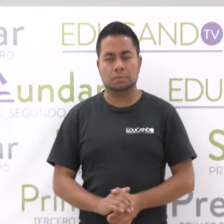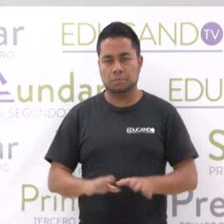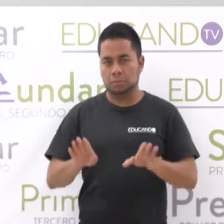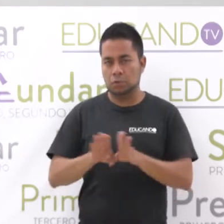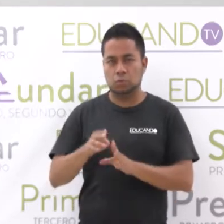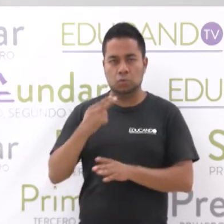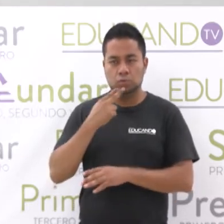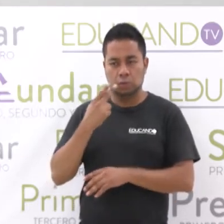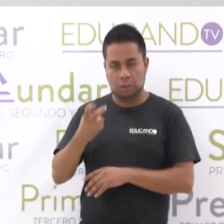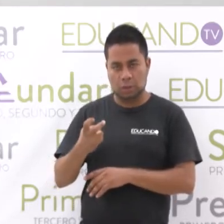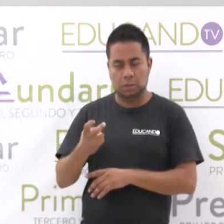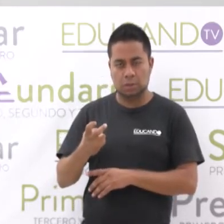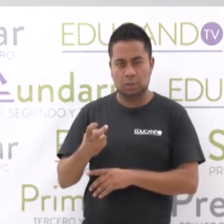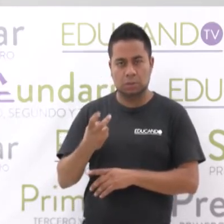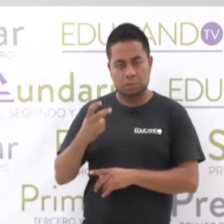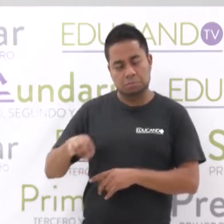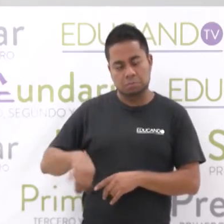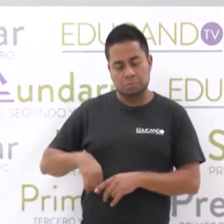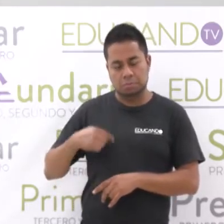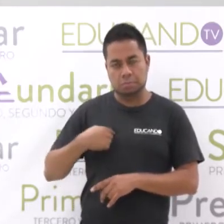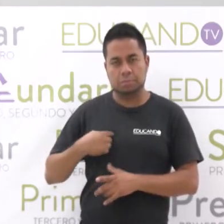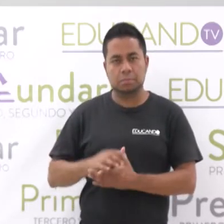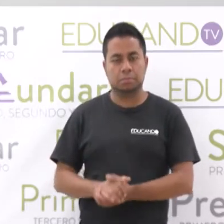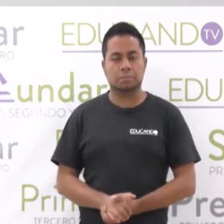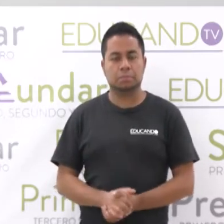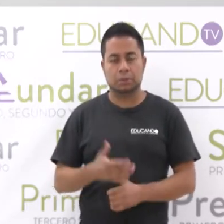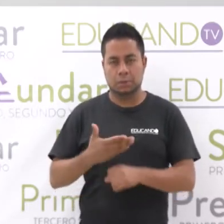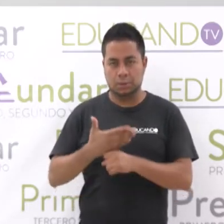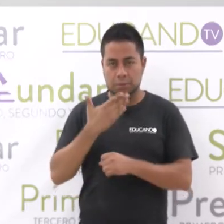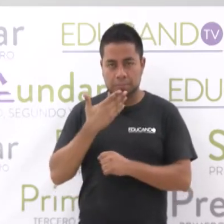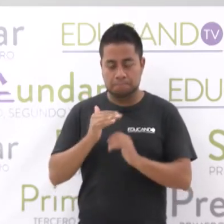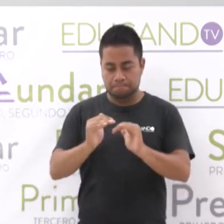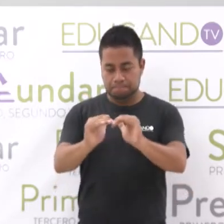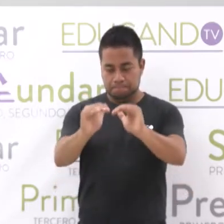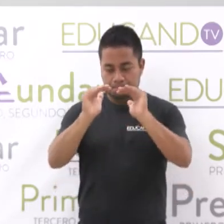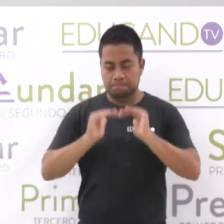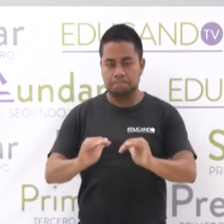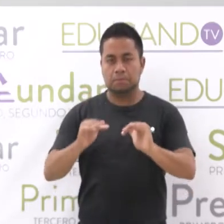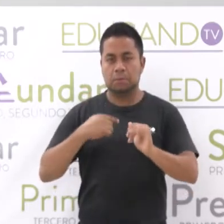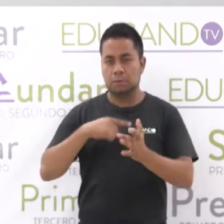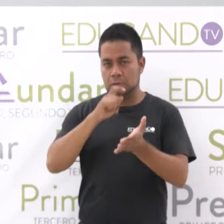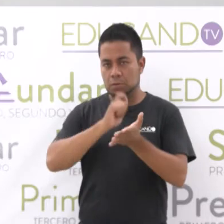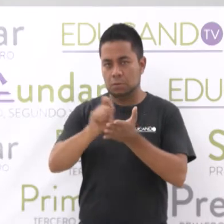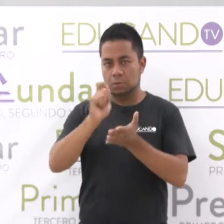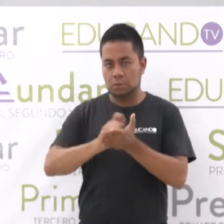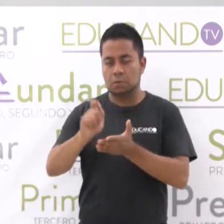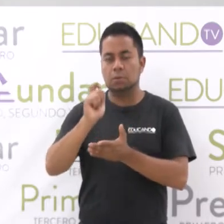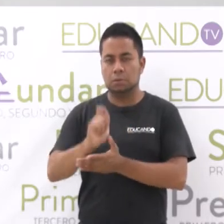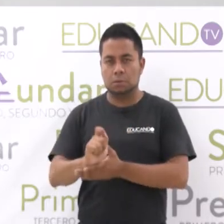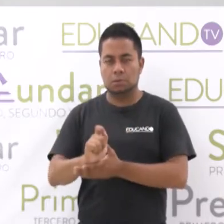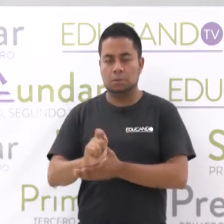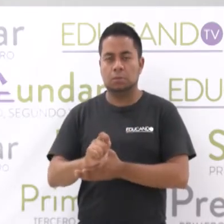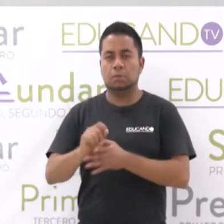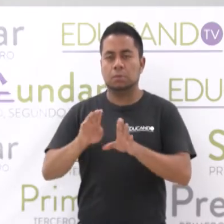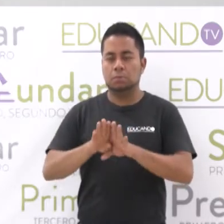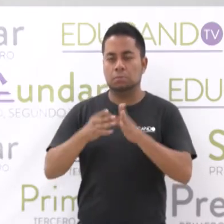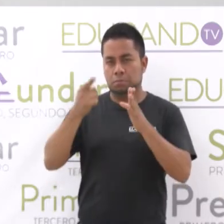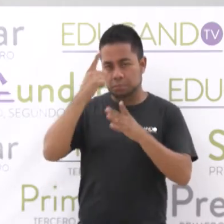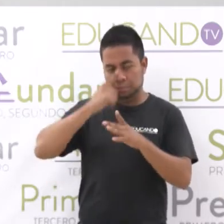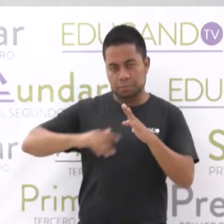¿Cómo se está usando ese espacio? Muy bien. Y ya abajo yo escribí el cubo abierto como